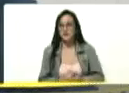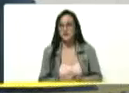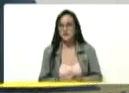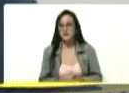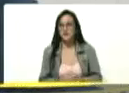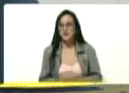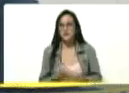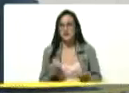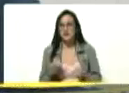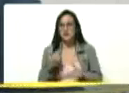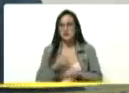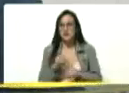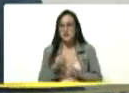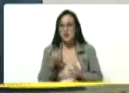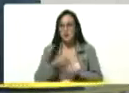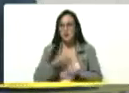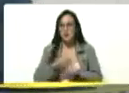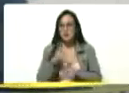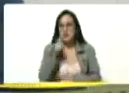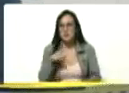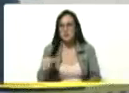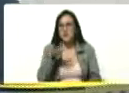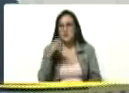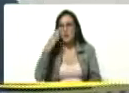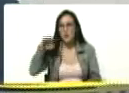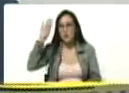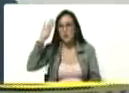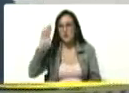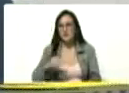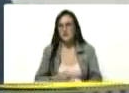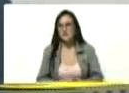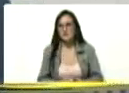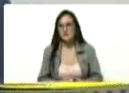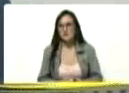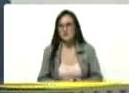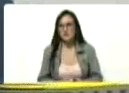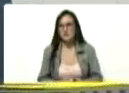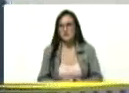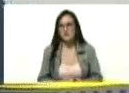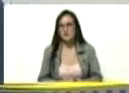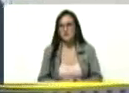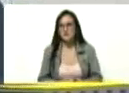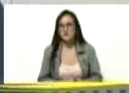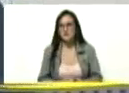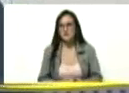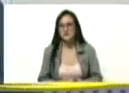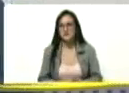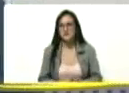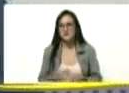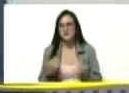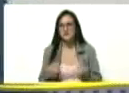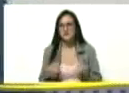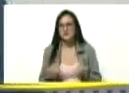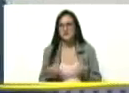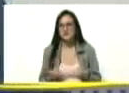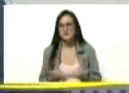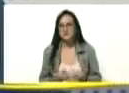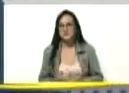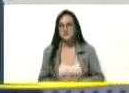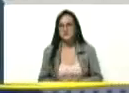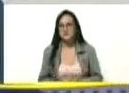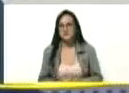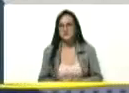respaldando, luchando, dando la batalla con el pueblo de Cuba. Y una vez más,